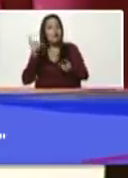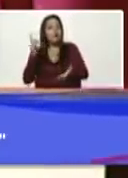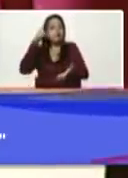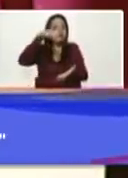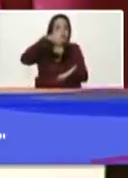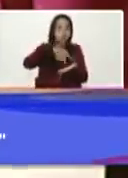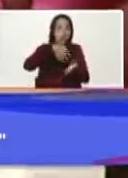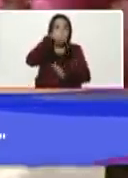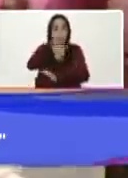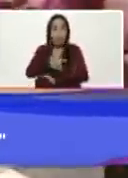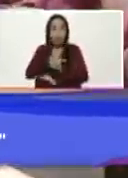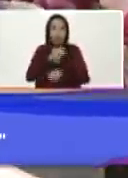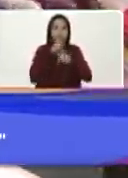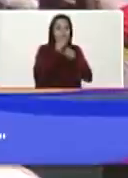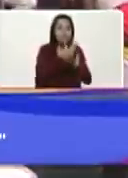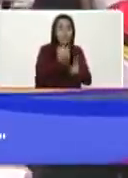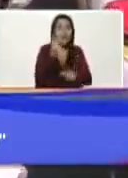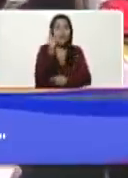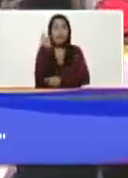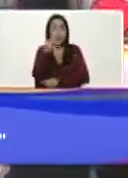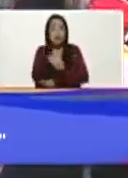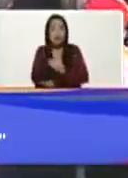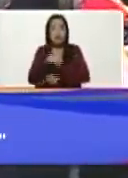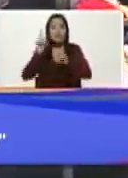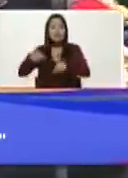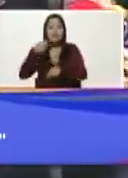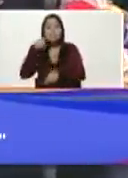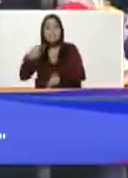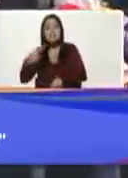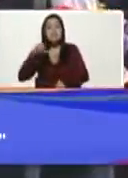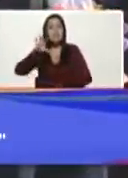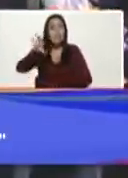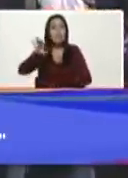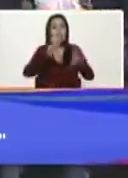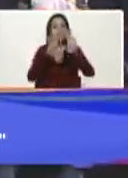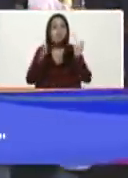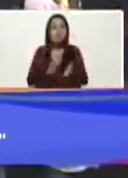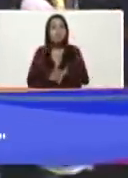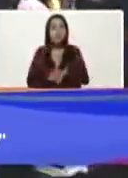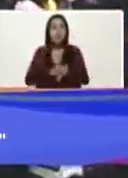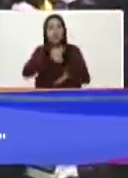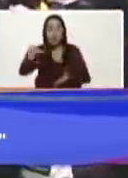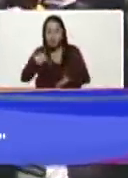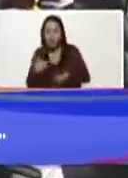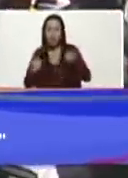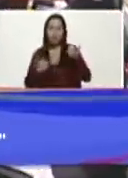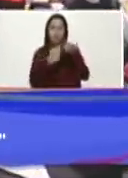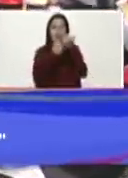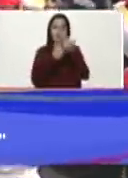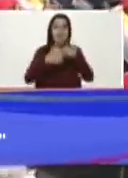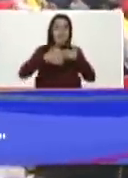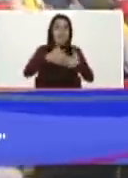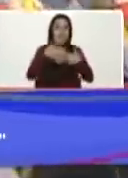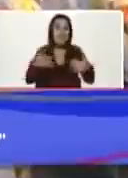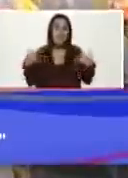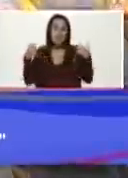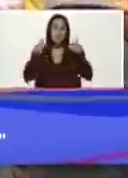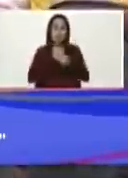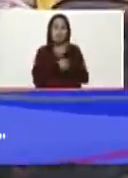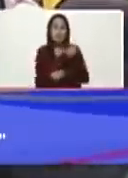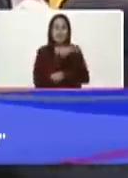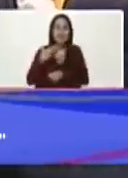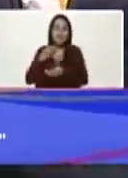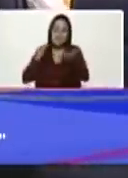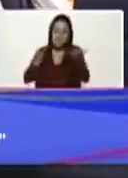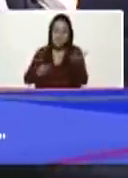un discurso más. Estamos aquí diciendo al país y al mundo, cuenten con nosotros, el ejército de Batas Blancas, para